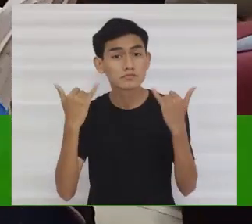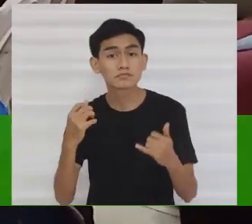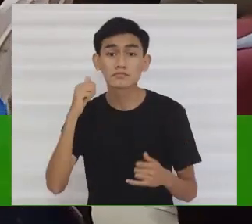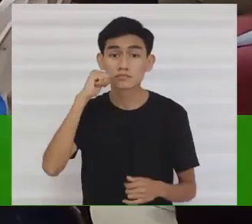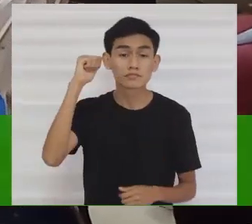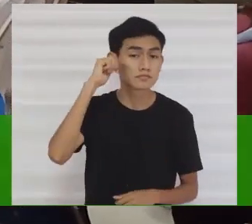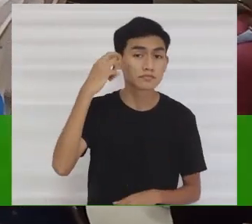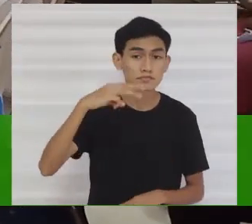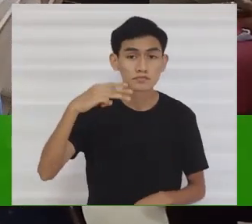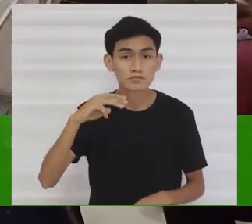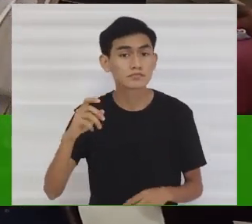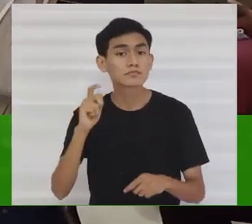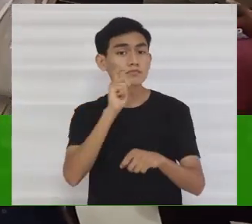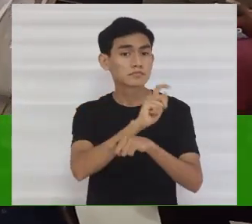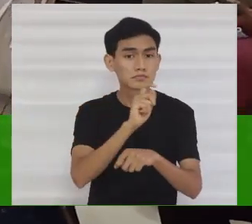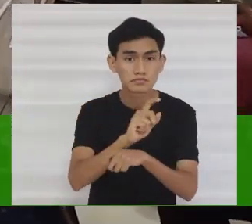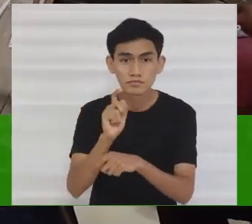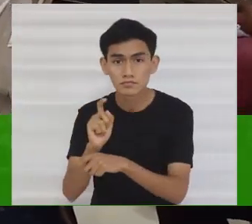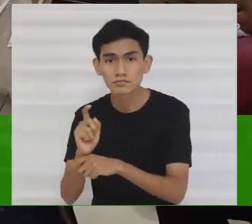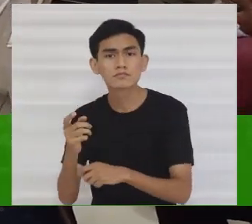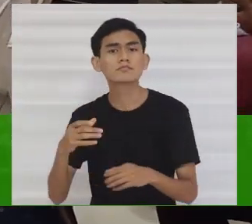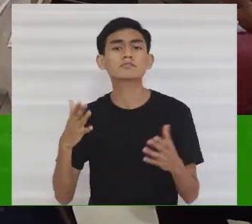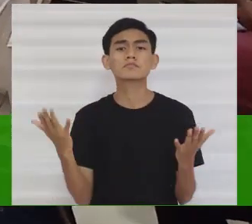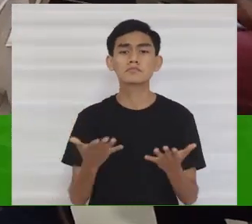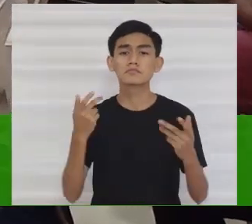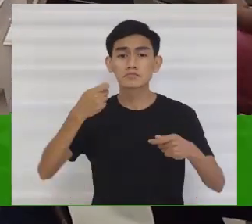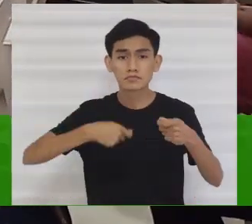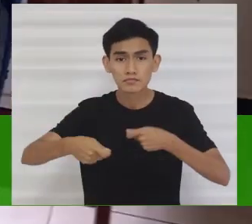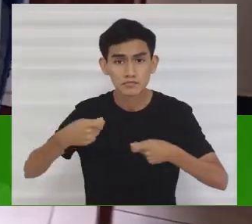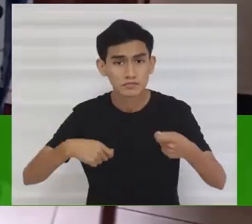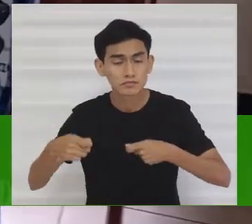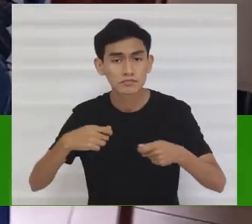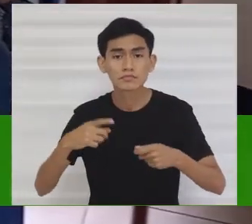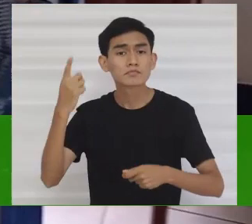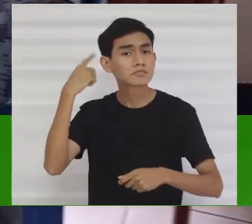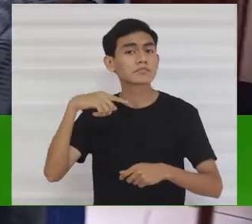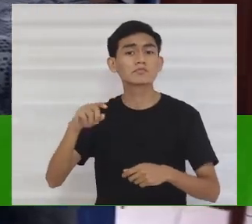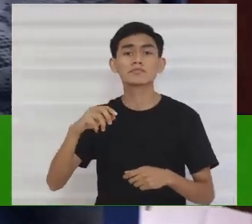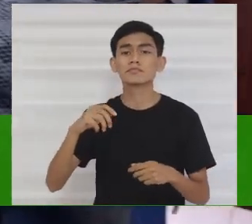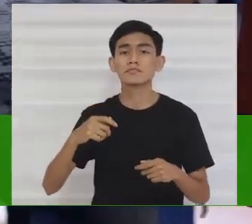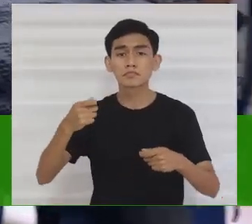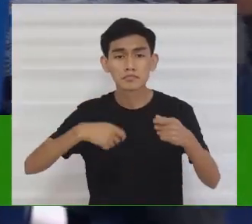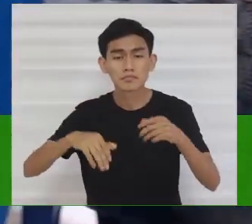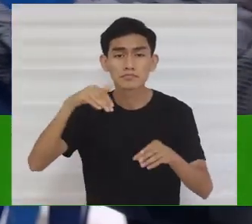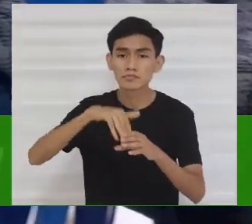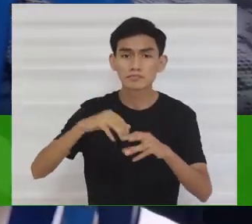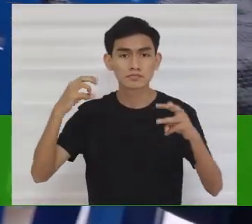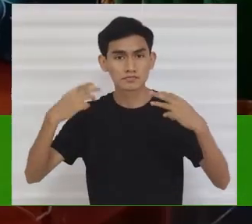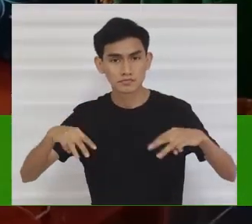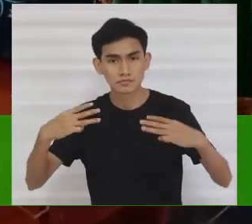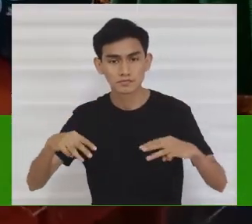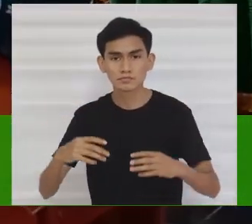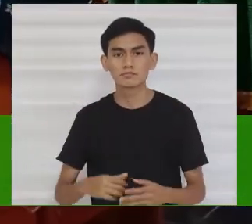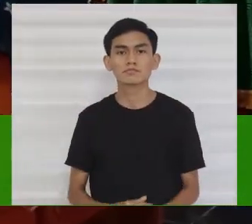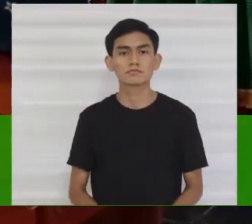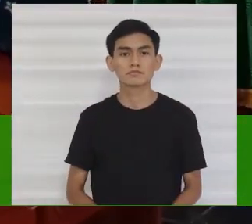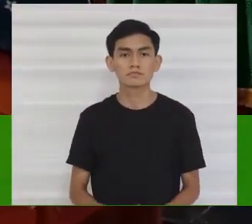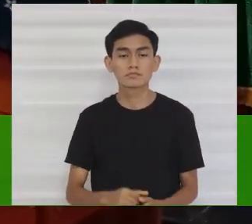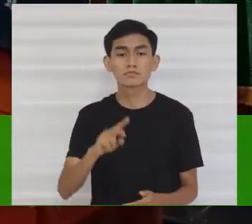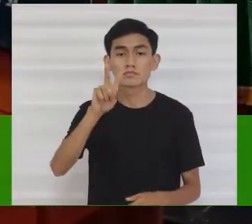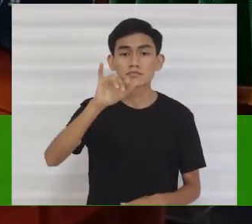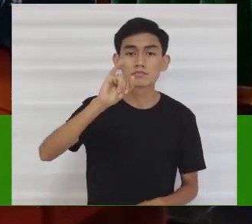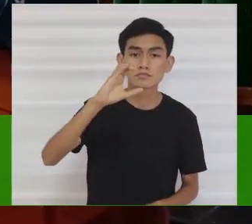capacitación sobre marketing digital como parte del curso Alianza Estratégica y Articulación de Mercado.